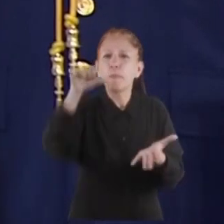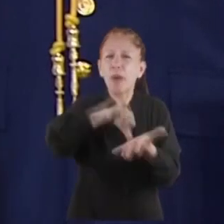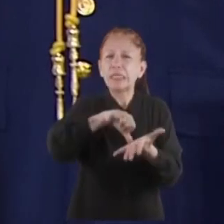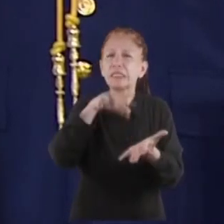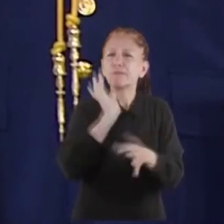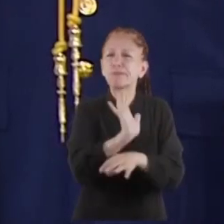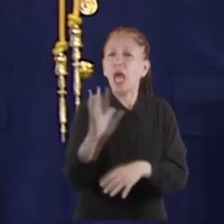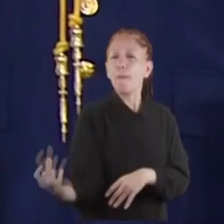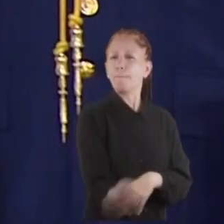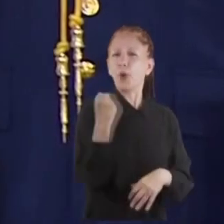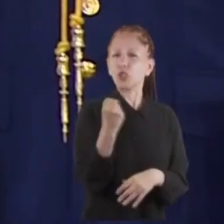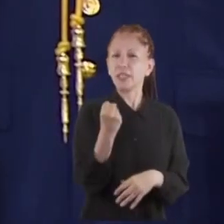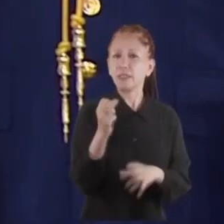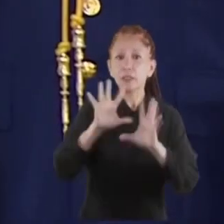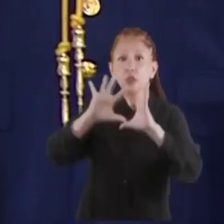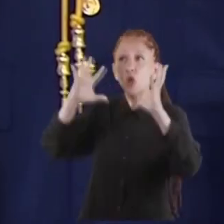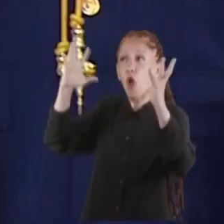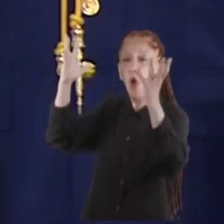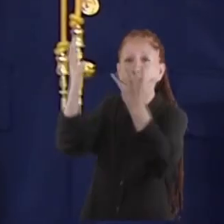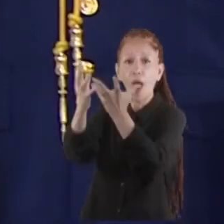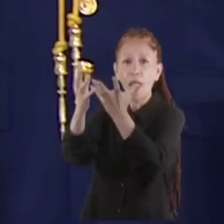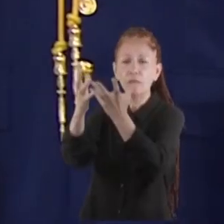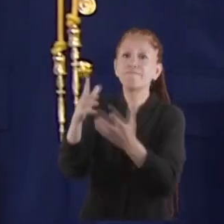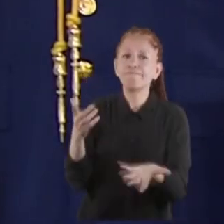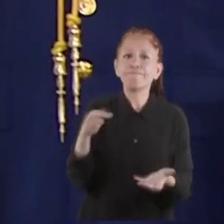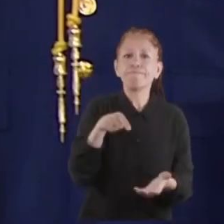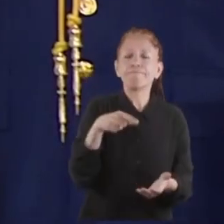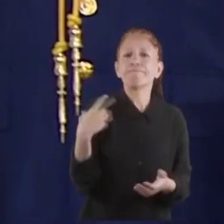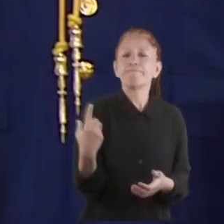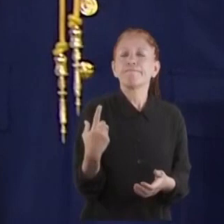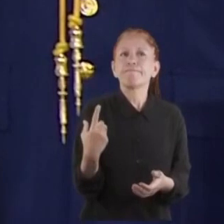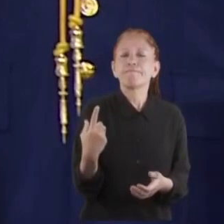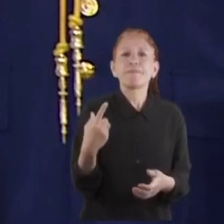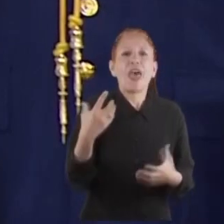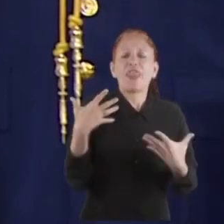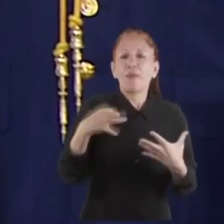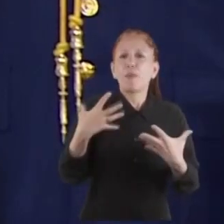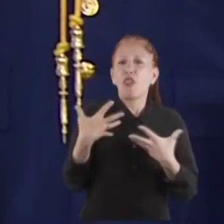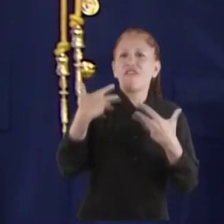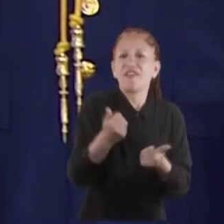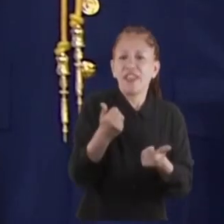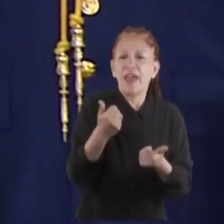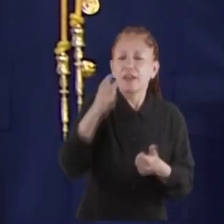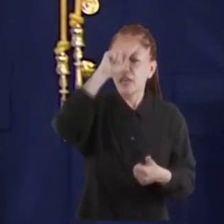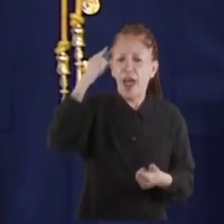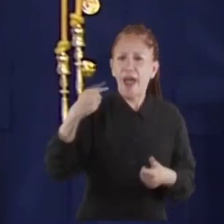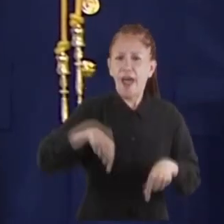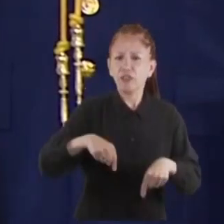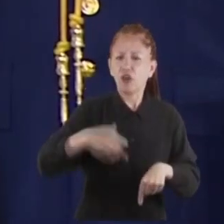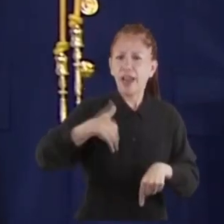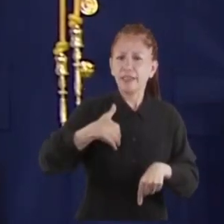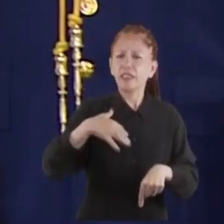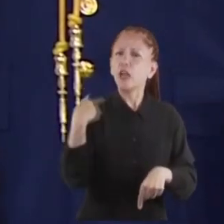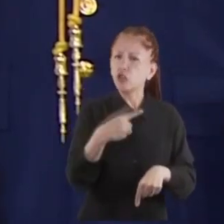relevancia en el escenario global para defender los intereses vitales de nuestra nación. Debemos tener una política de defensa